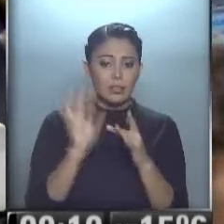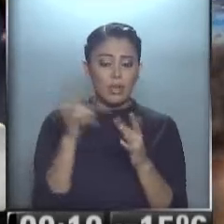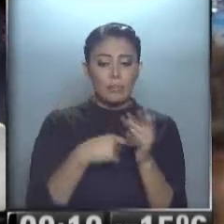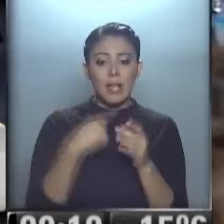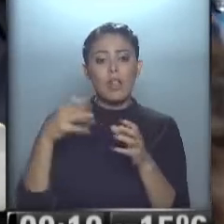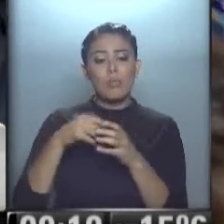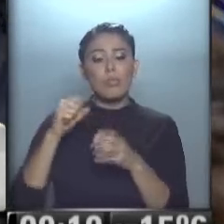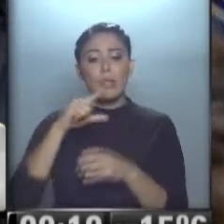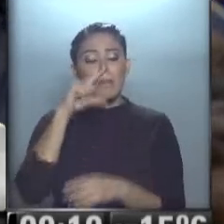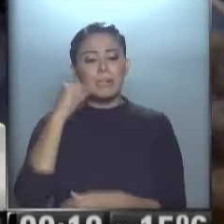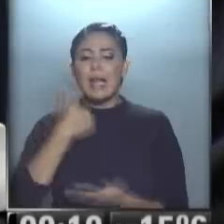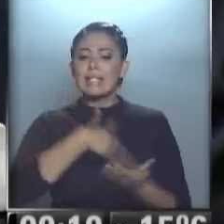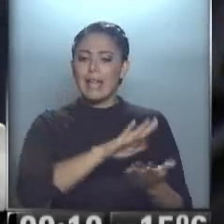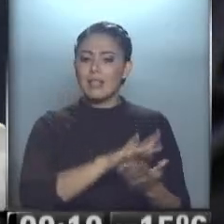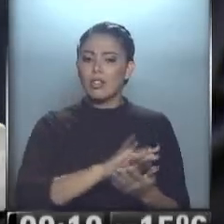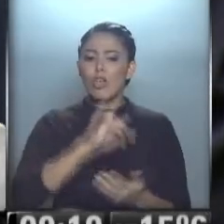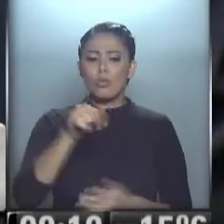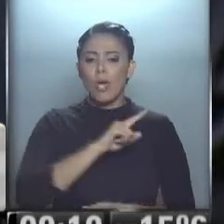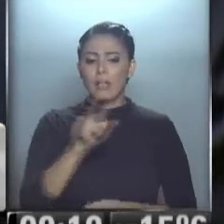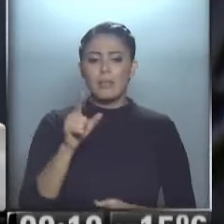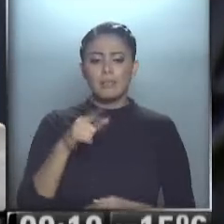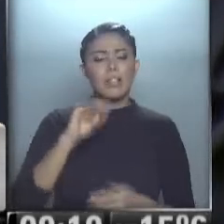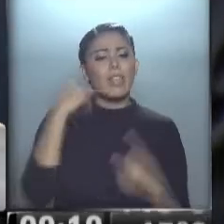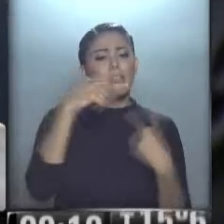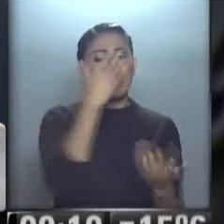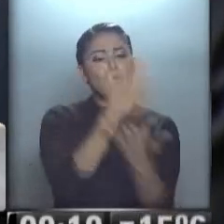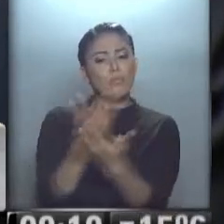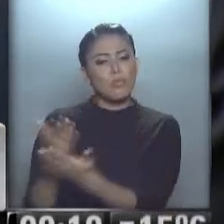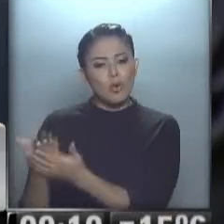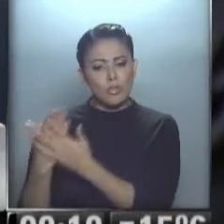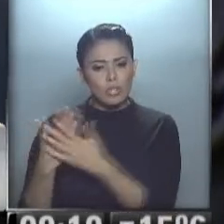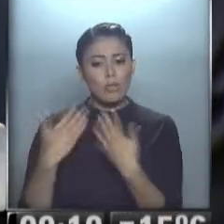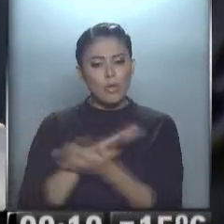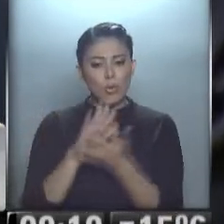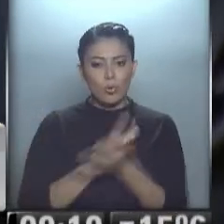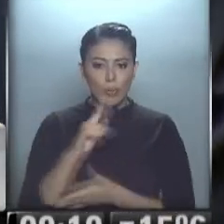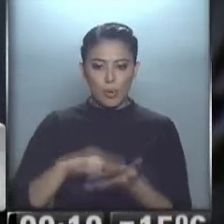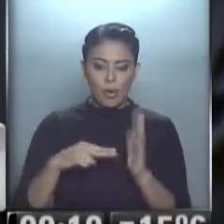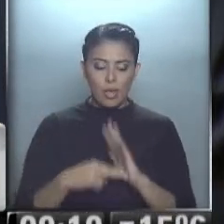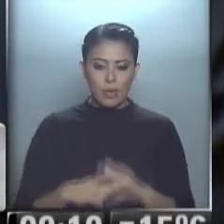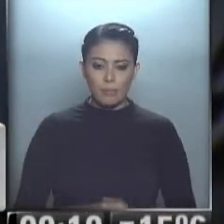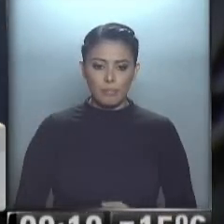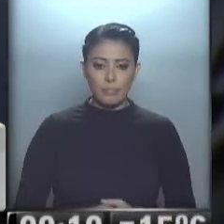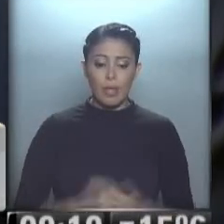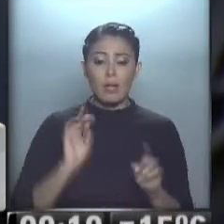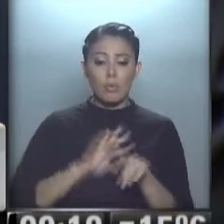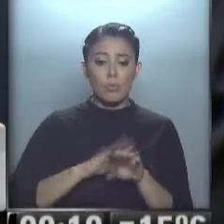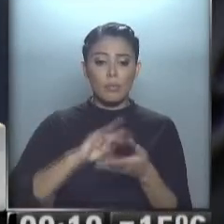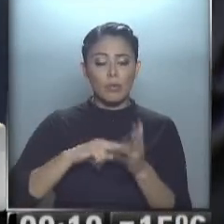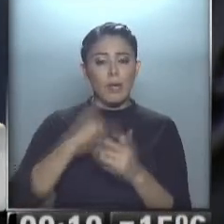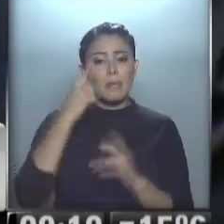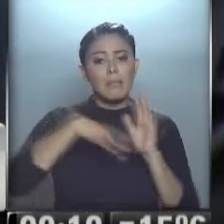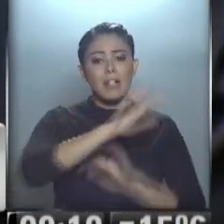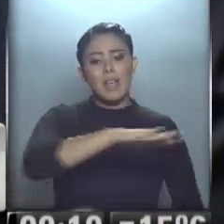el macrismo rechazó la posibilidad de tratar en la legislatura una serie de proyectos para superar el conflicto que dejó sin vacante a miles de alumnos y